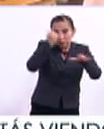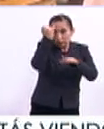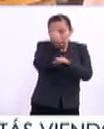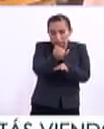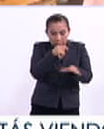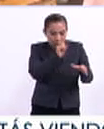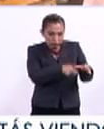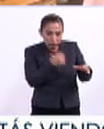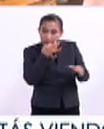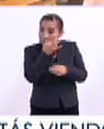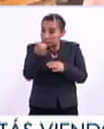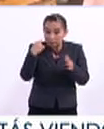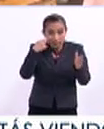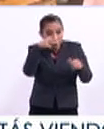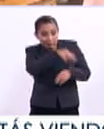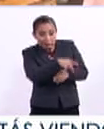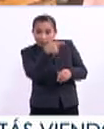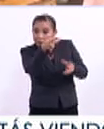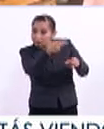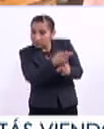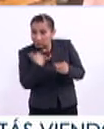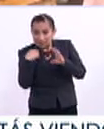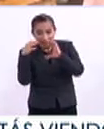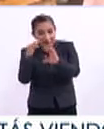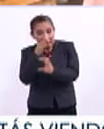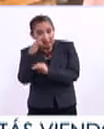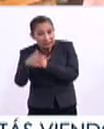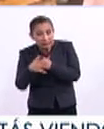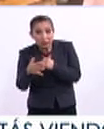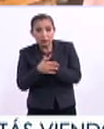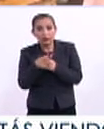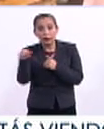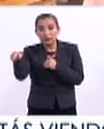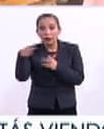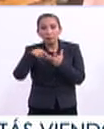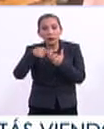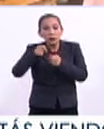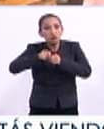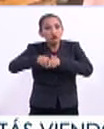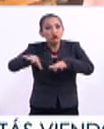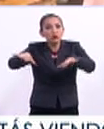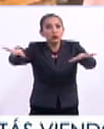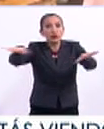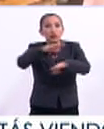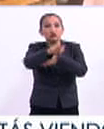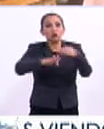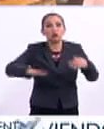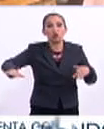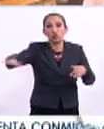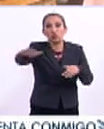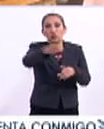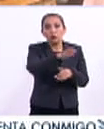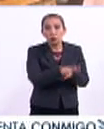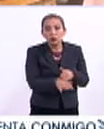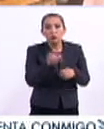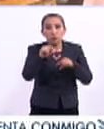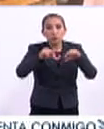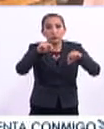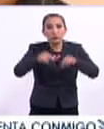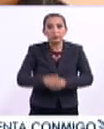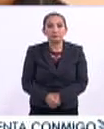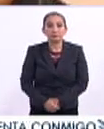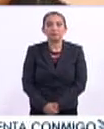ideas o informas a la sociedad, ¿no? Y eso pues se va distribuyendo